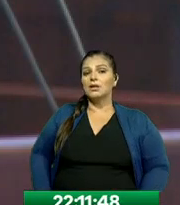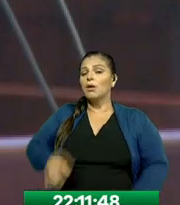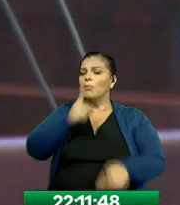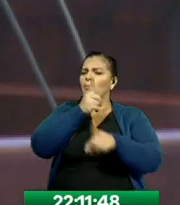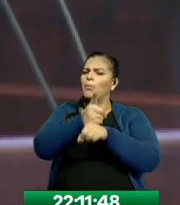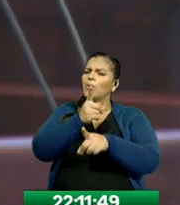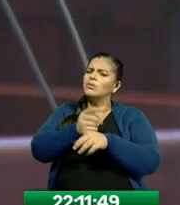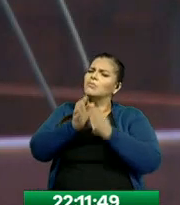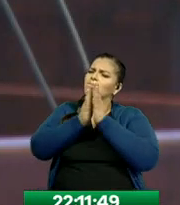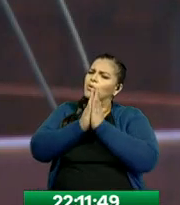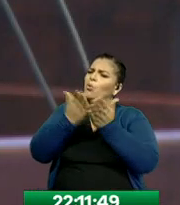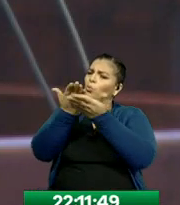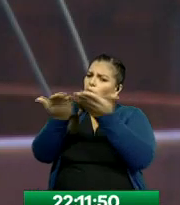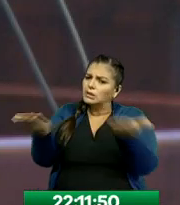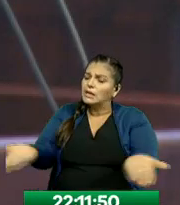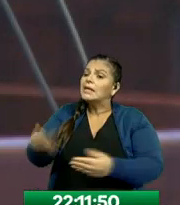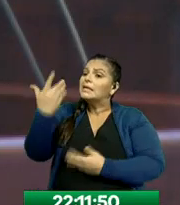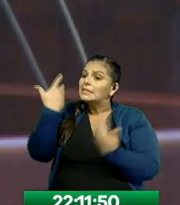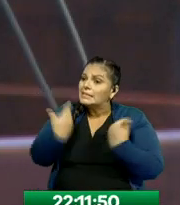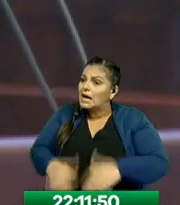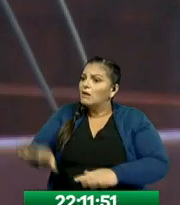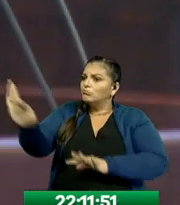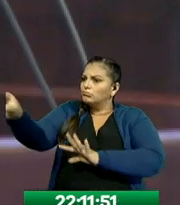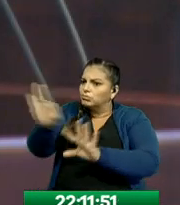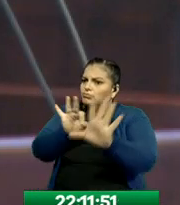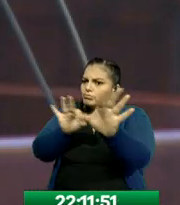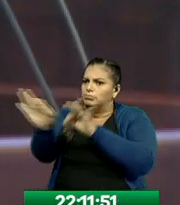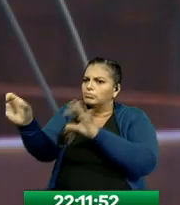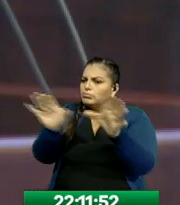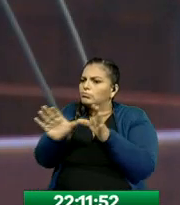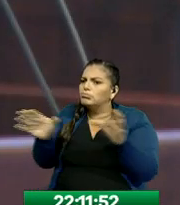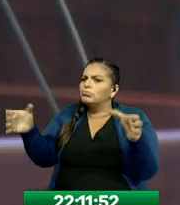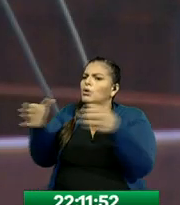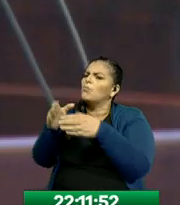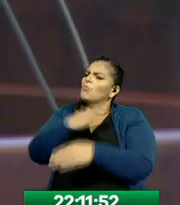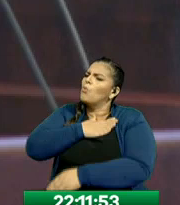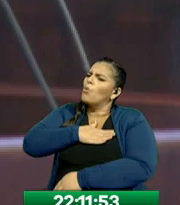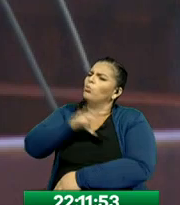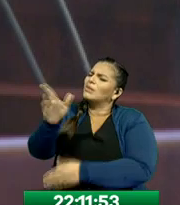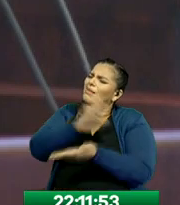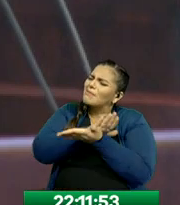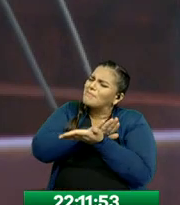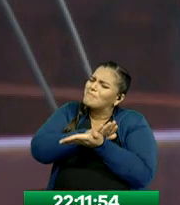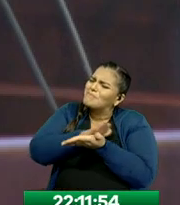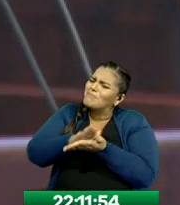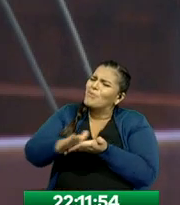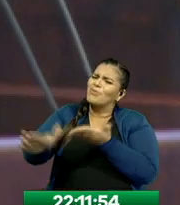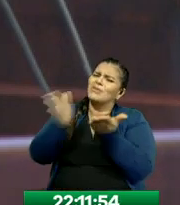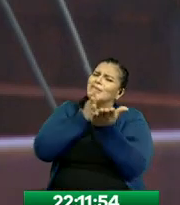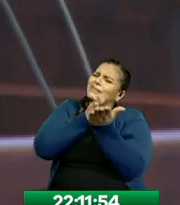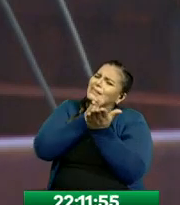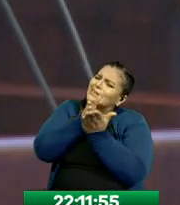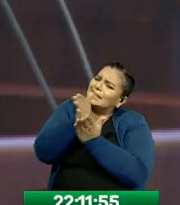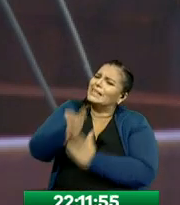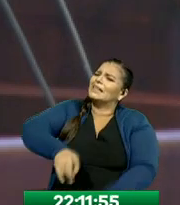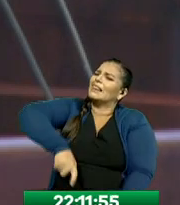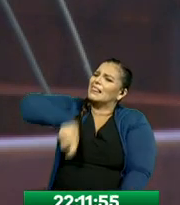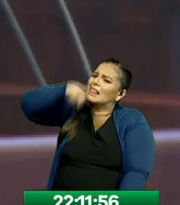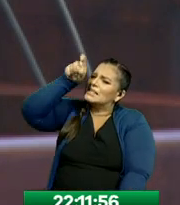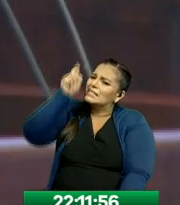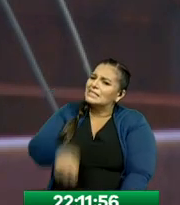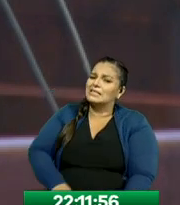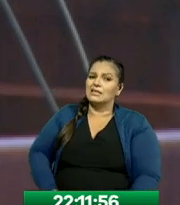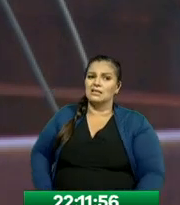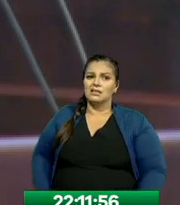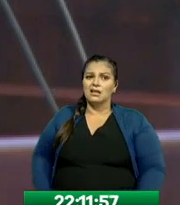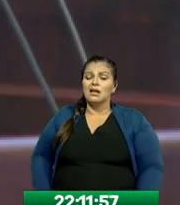ruego a los que hemos designado que sean leales con el pueblo ecuatoriano. Esperen ustedes